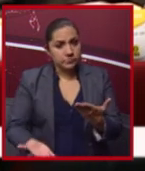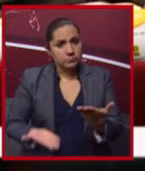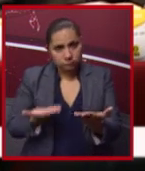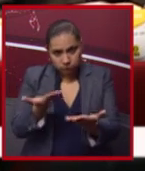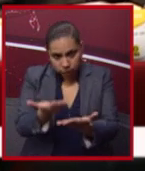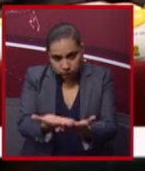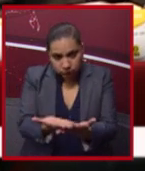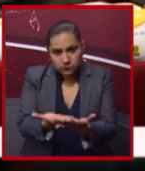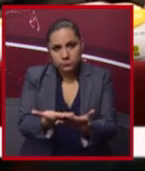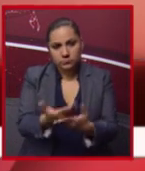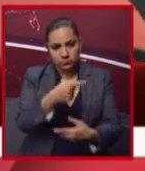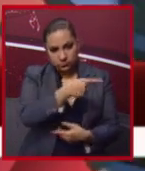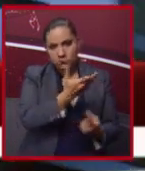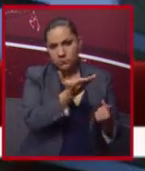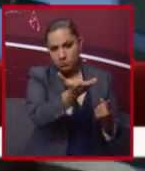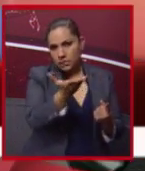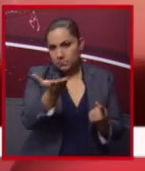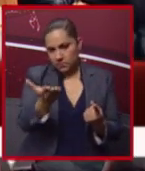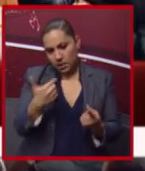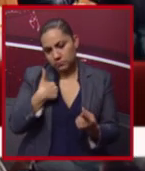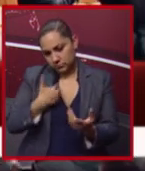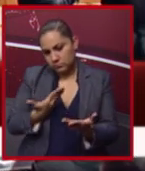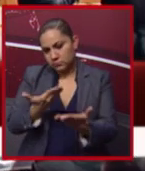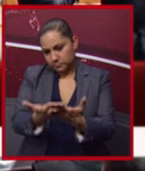reiteramos esta solicitud.